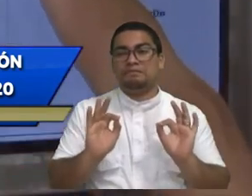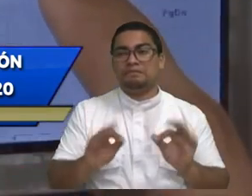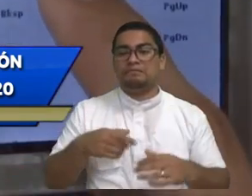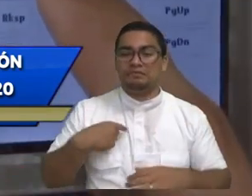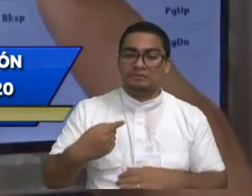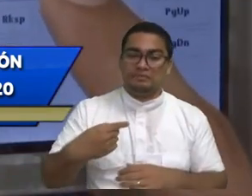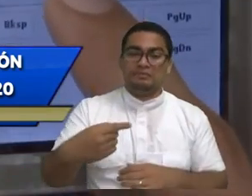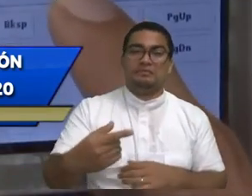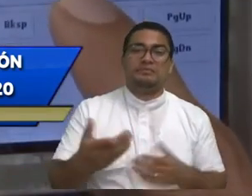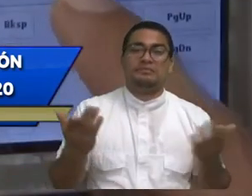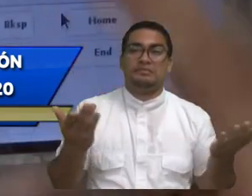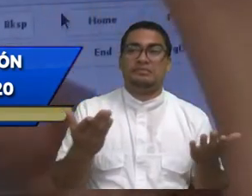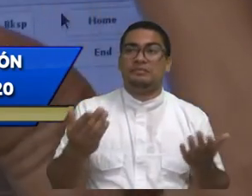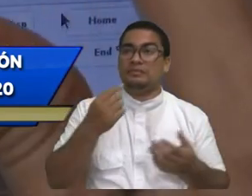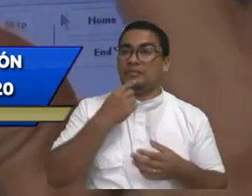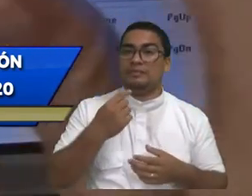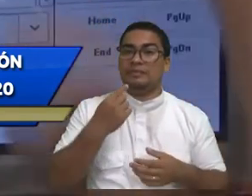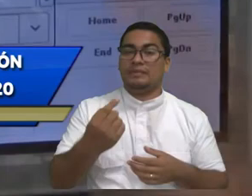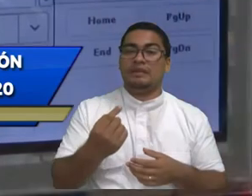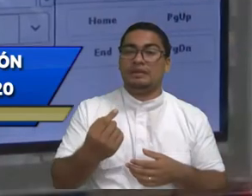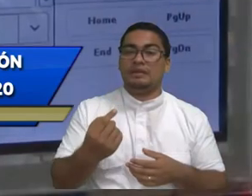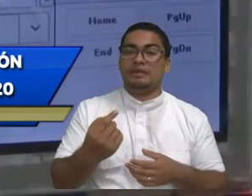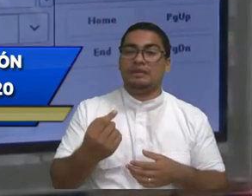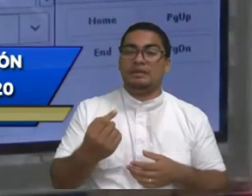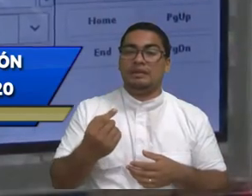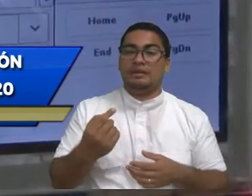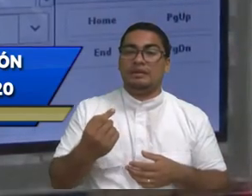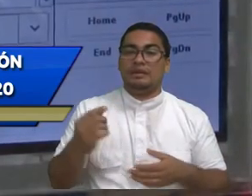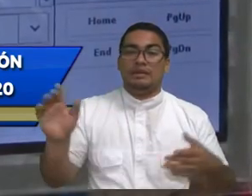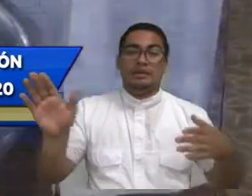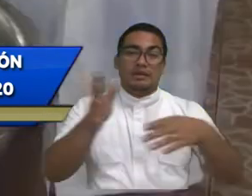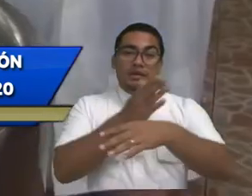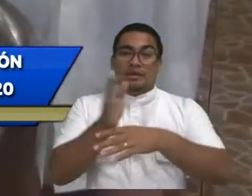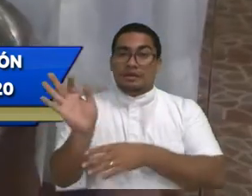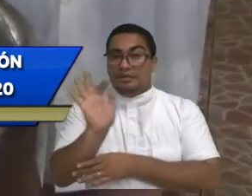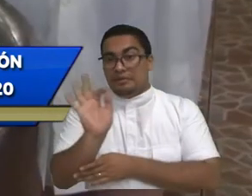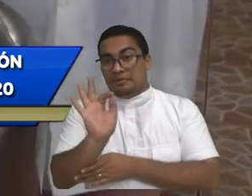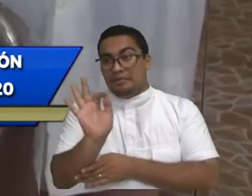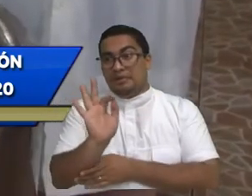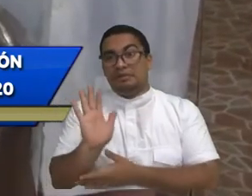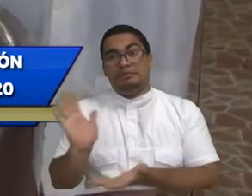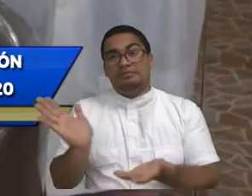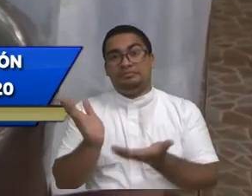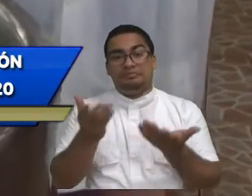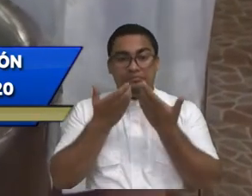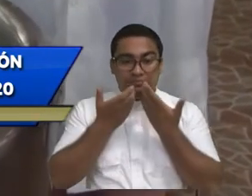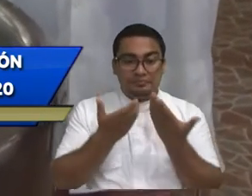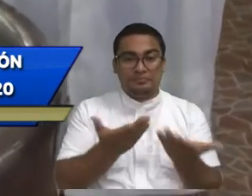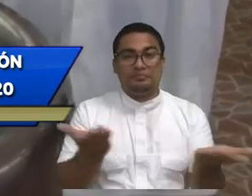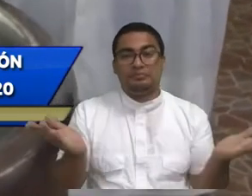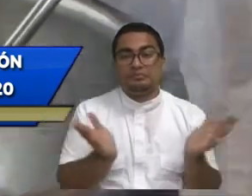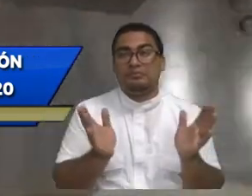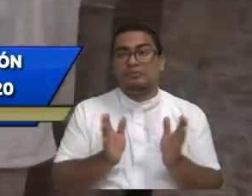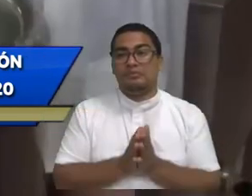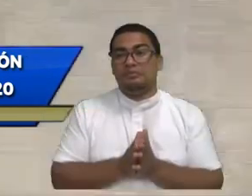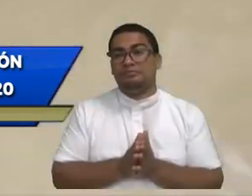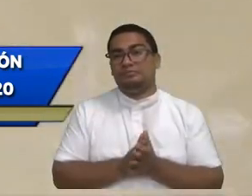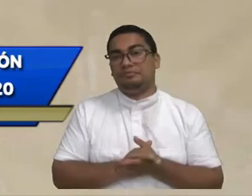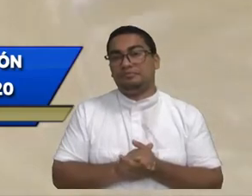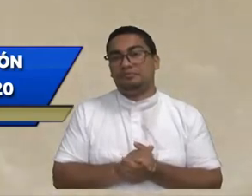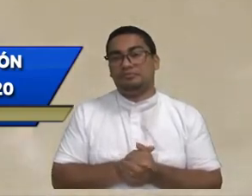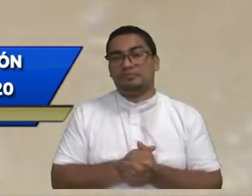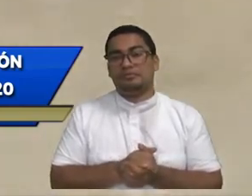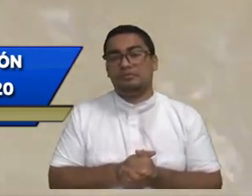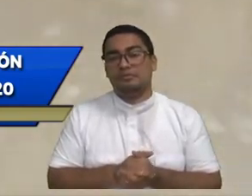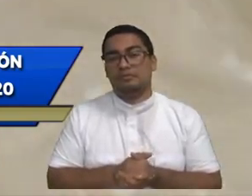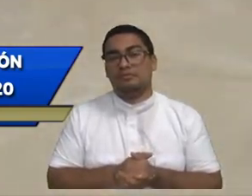día te decía los diferentes mecanismos que tenemos de promoción de divulgación a través de la divulgación